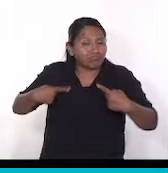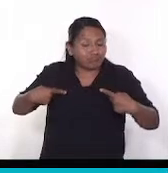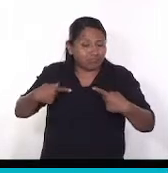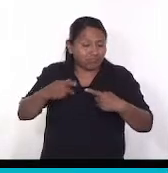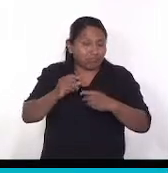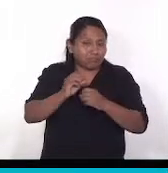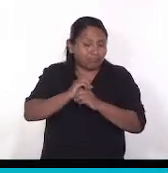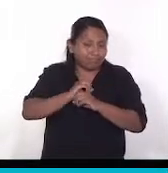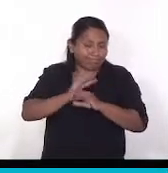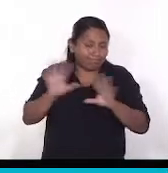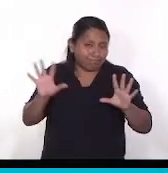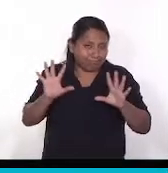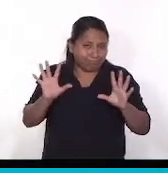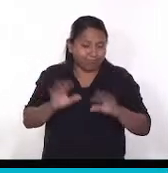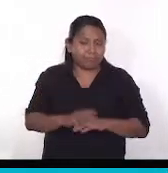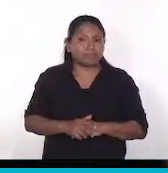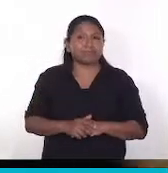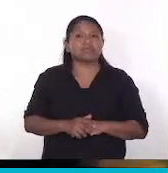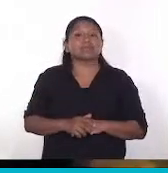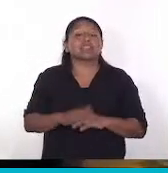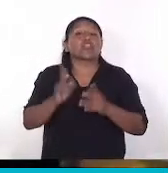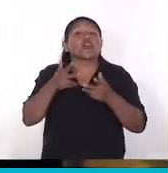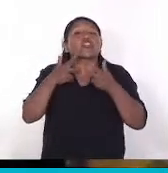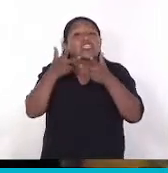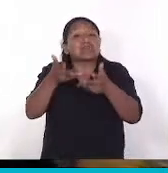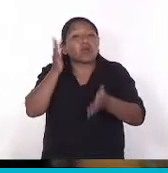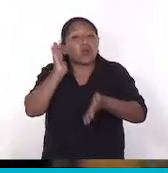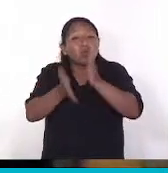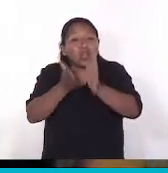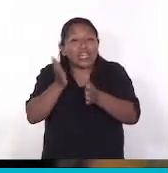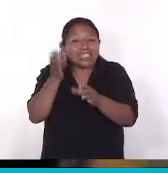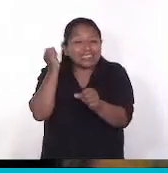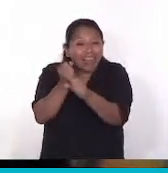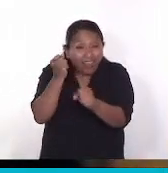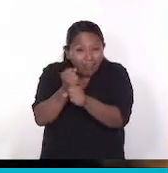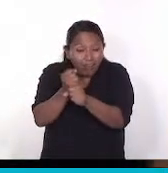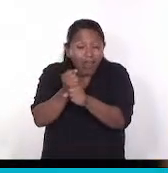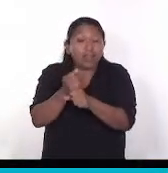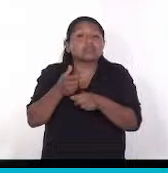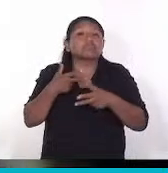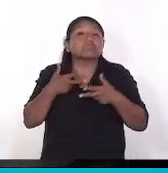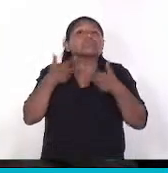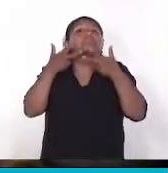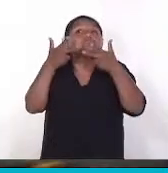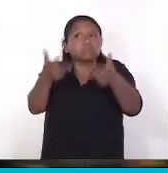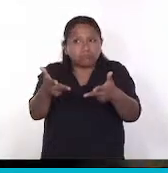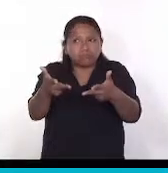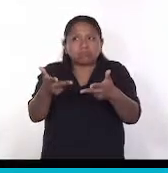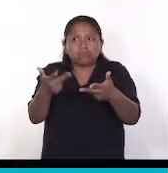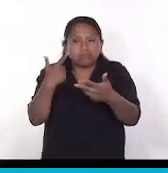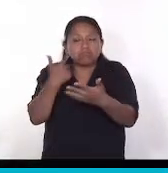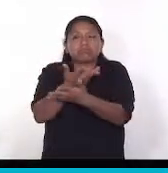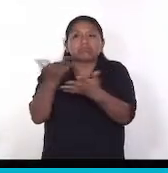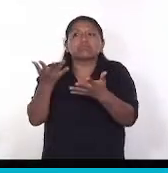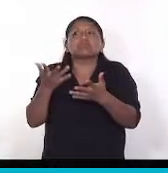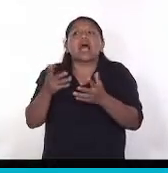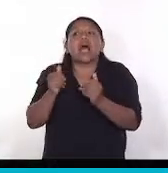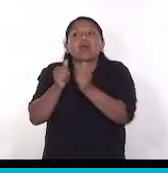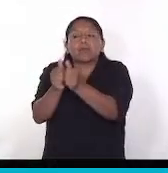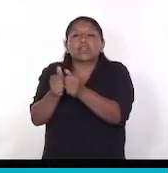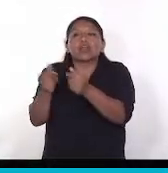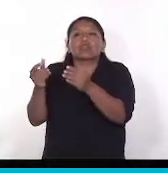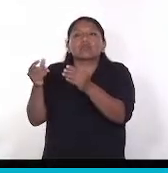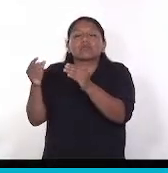destrato. Entonces, cuando hablamos de violencia laboral, yo quería empezar justamente solidarizándome con